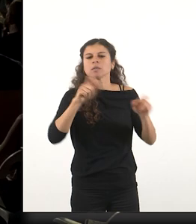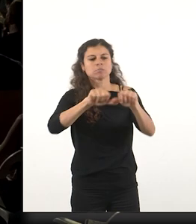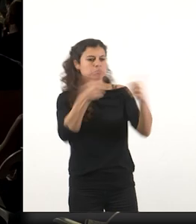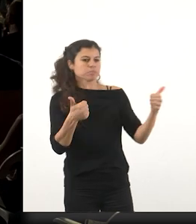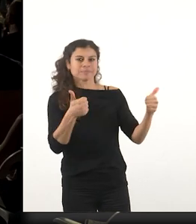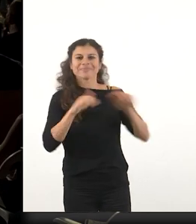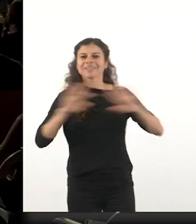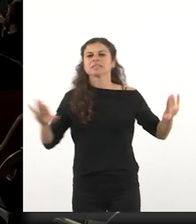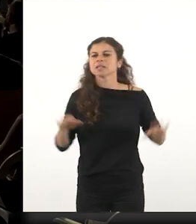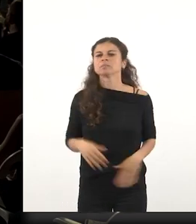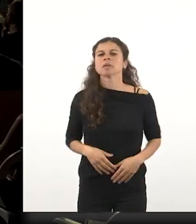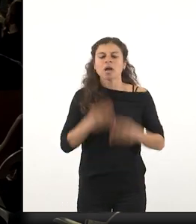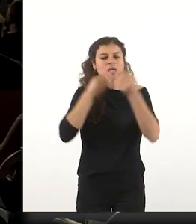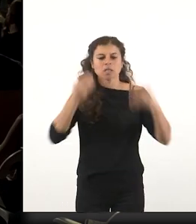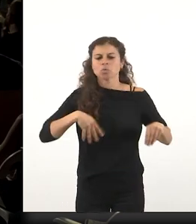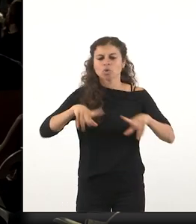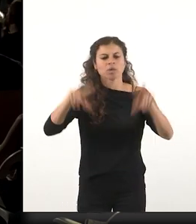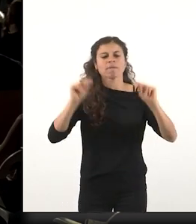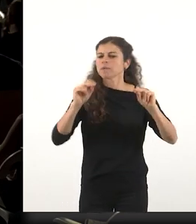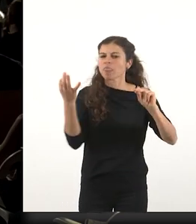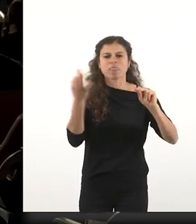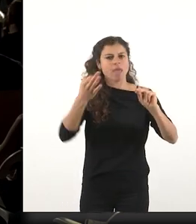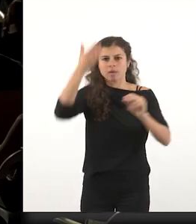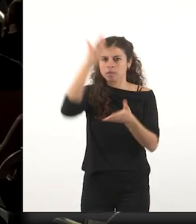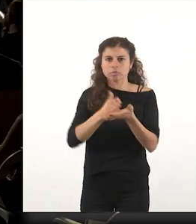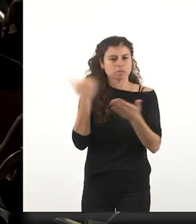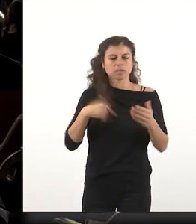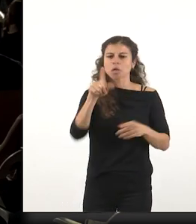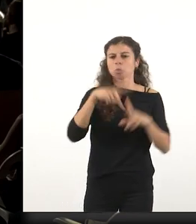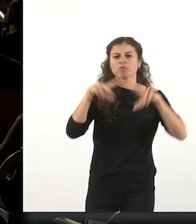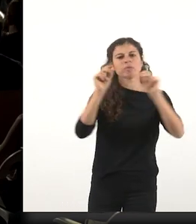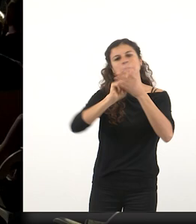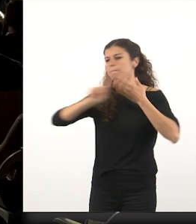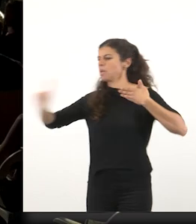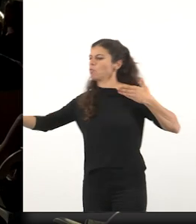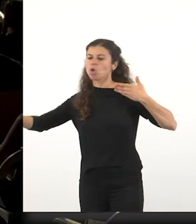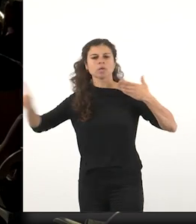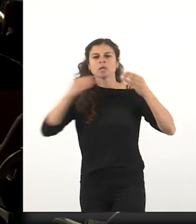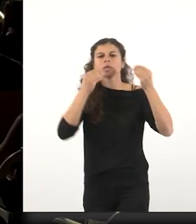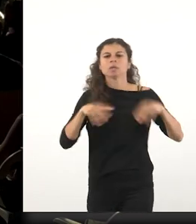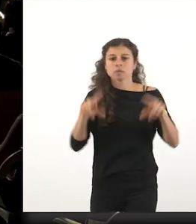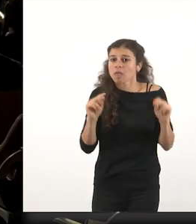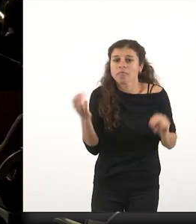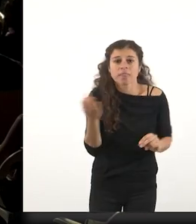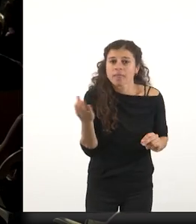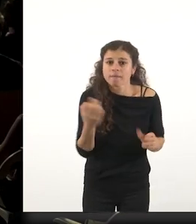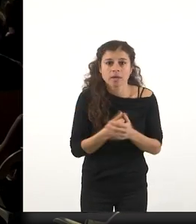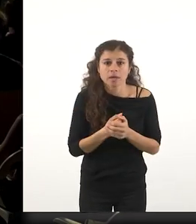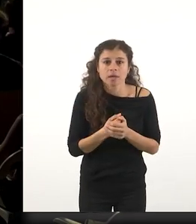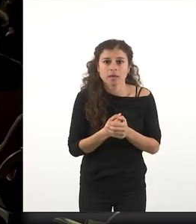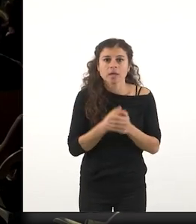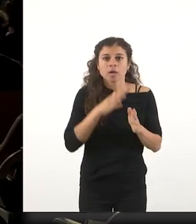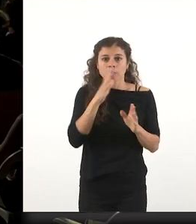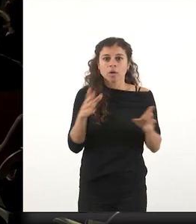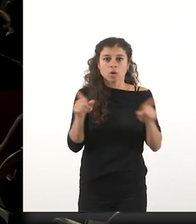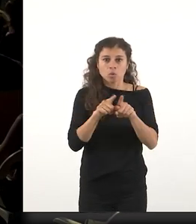que el monólogo debería de acabar aquí. Y yo salir de escena porque digo, ya hemos terminado la historia, porque esto debería de acabar aquí. Porque es que lo que acabo de contar en la historia es súper guay, pues con